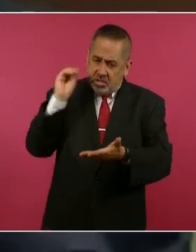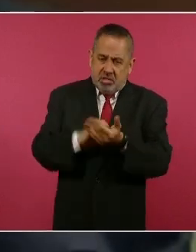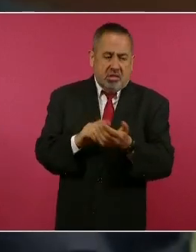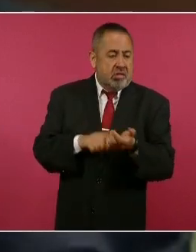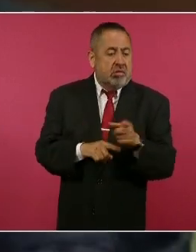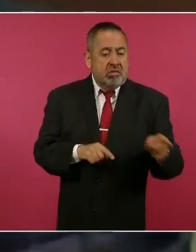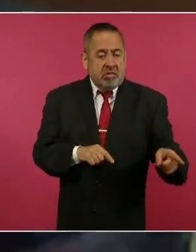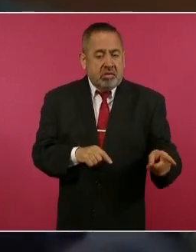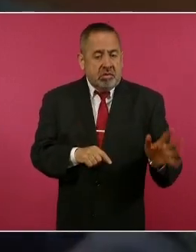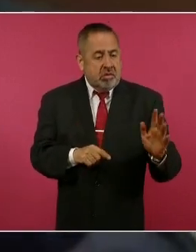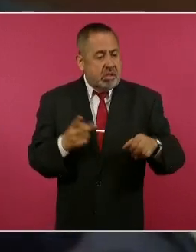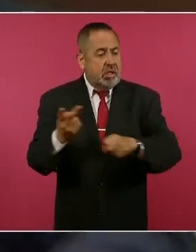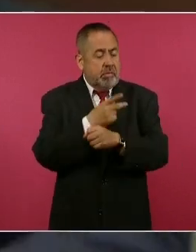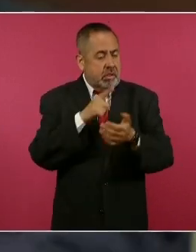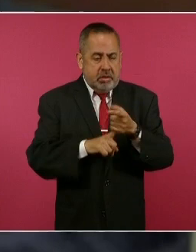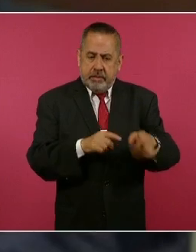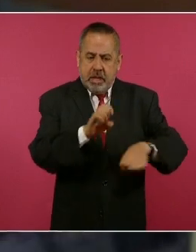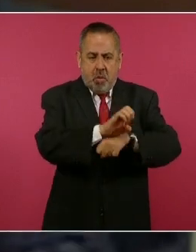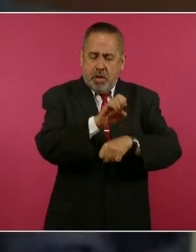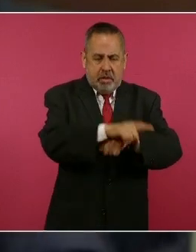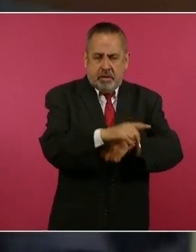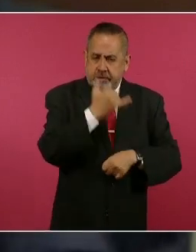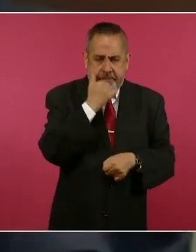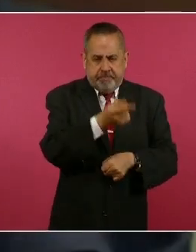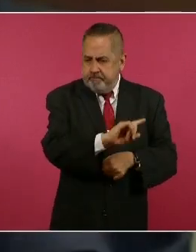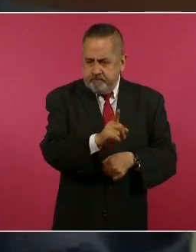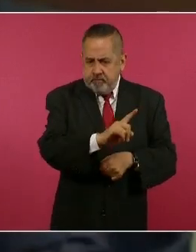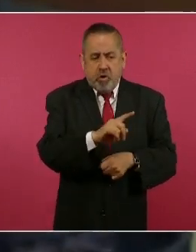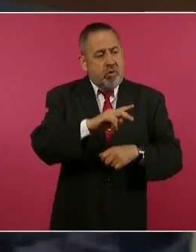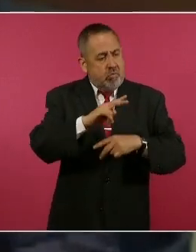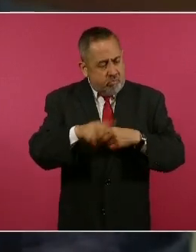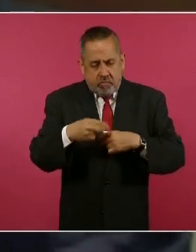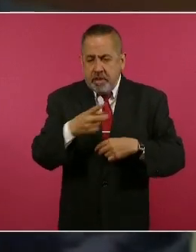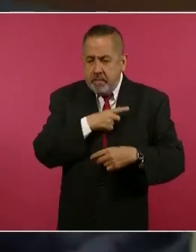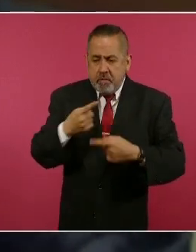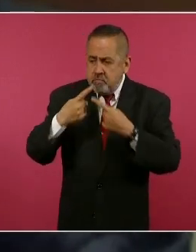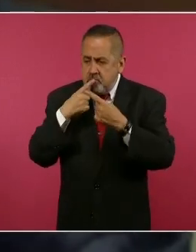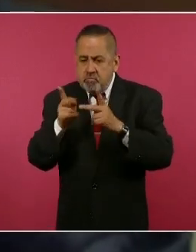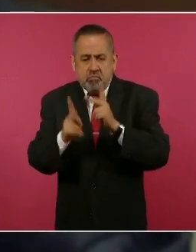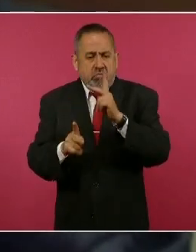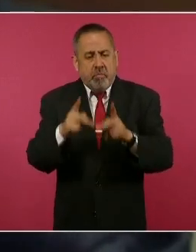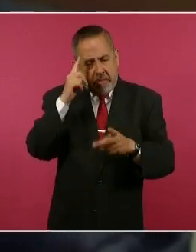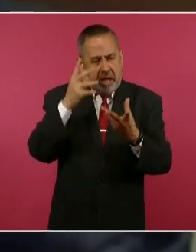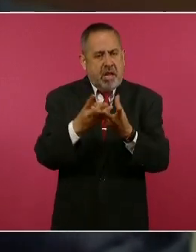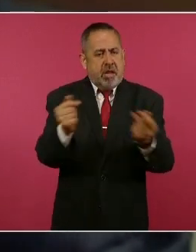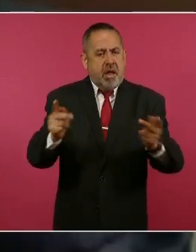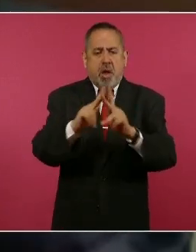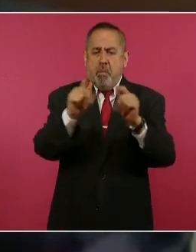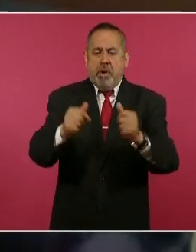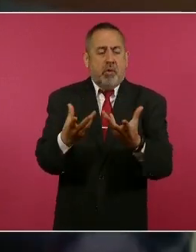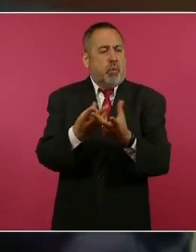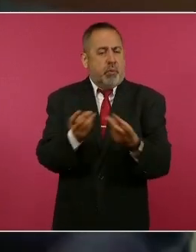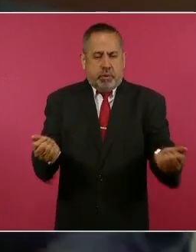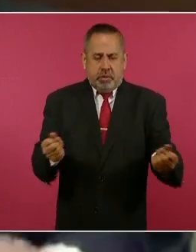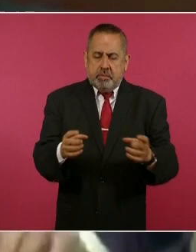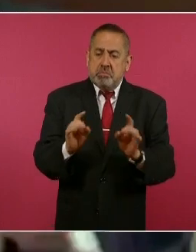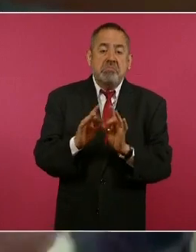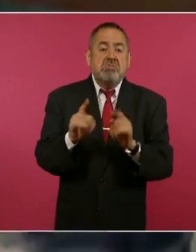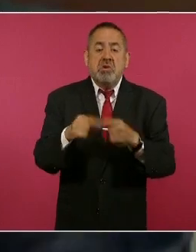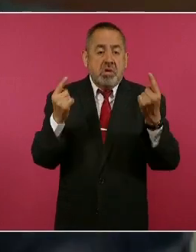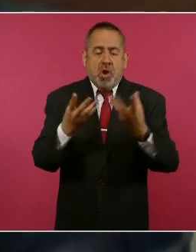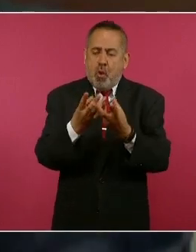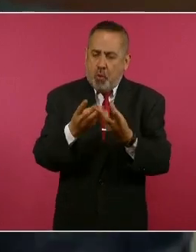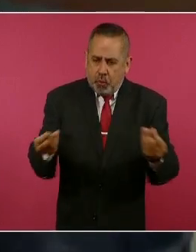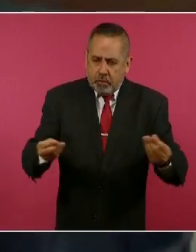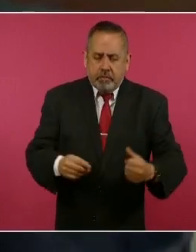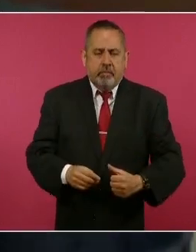la situación a su estado anterior antes de abrir el camino para el recurso a las vías pacíficas de solución de las posibles controversias.